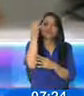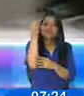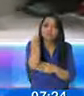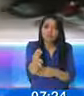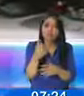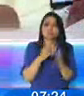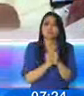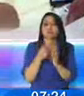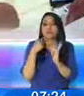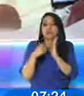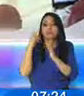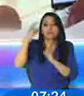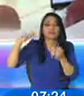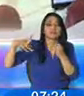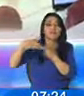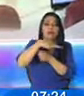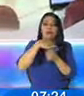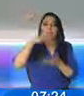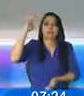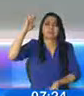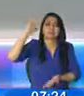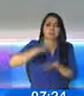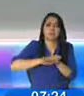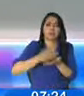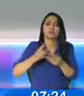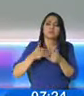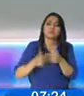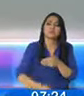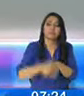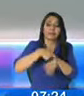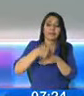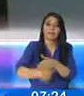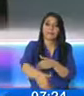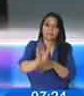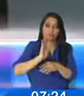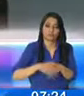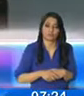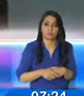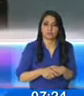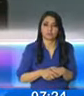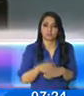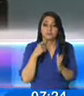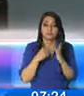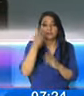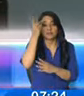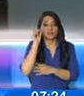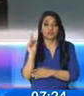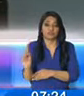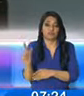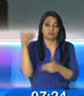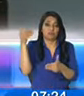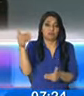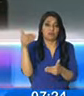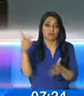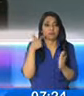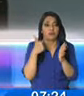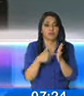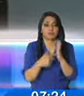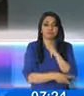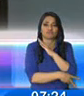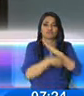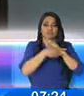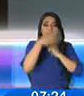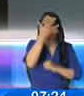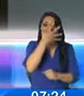del aparato Estatal y sobre todo a largo plazo explica si hay una decisión política de concesionar la refinería de